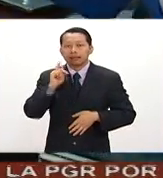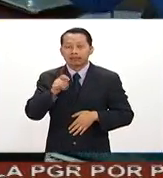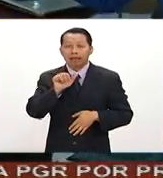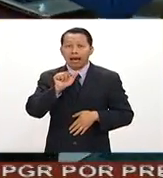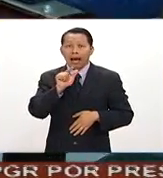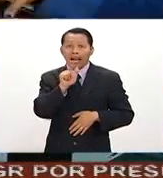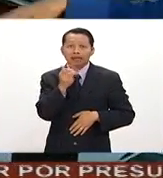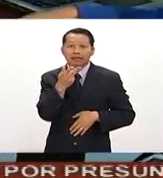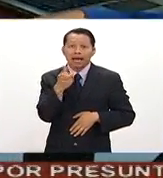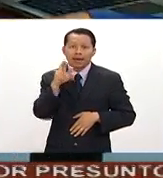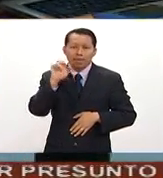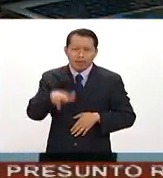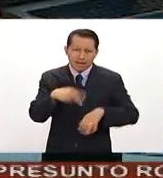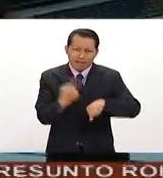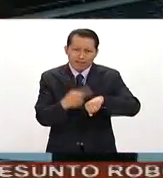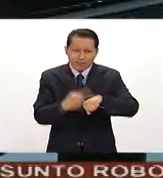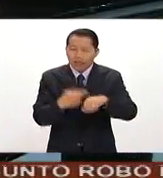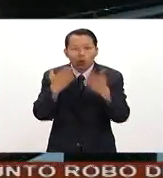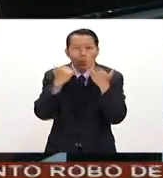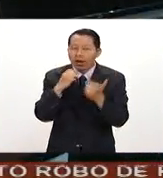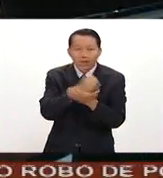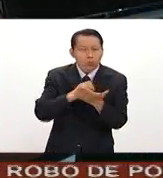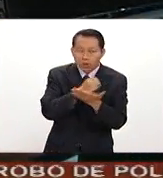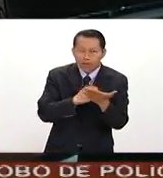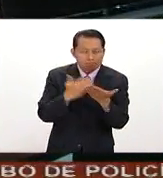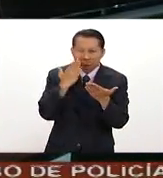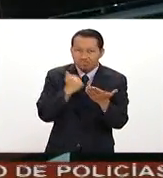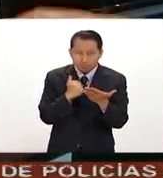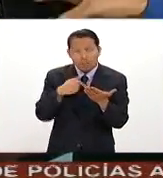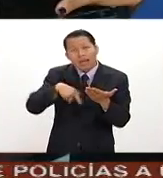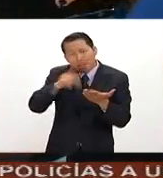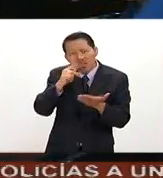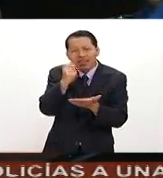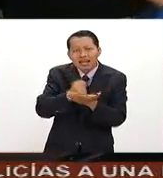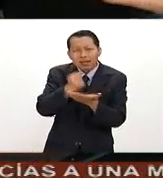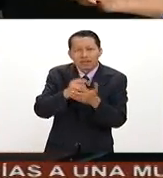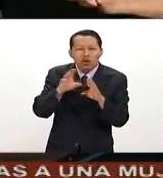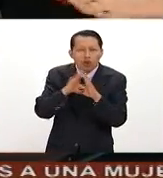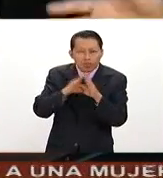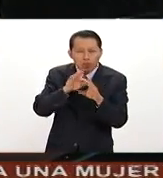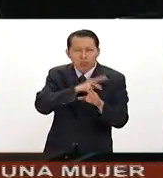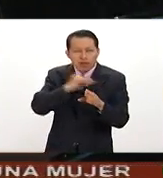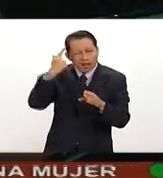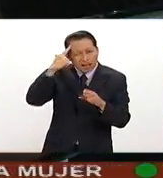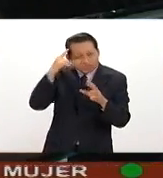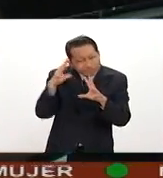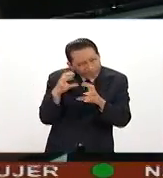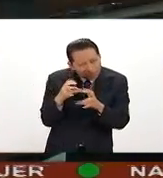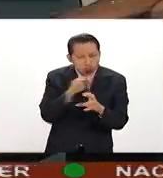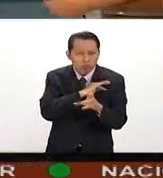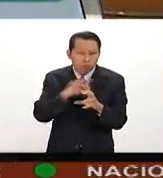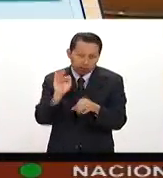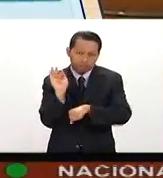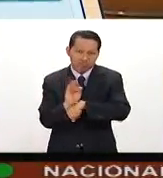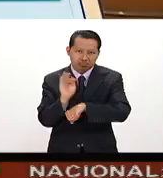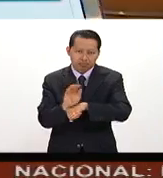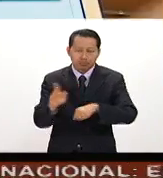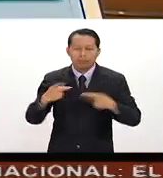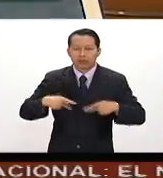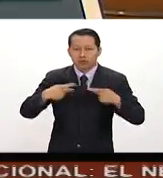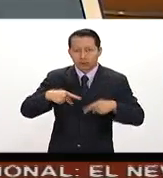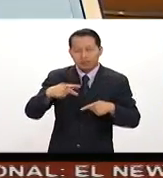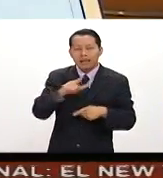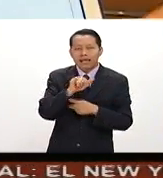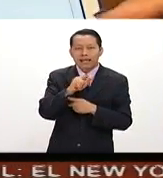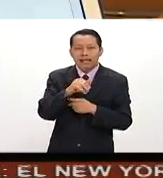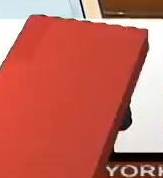Alzheimer es una enfermedad que no tiene cura, con este tipo de terapia se busca reducir el deterioro cognitivo de las personas. Para México al Día,